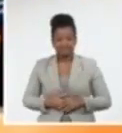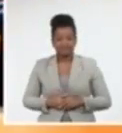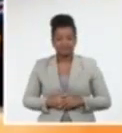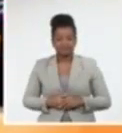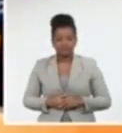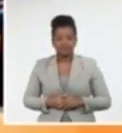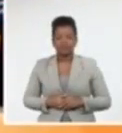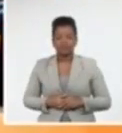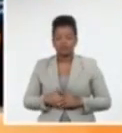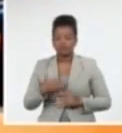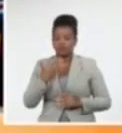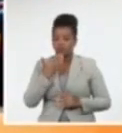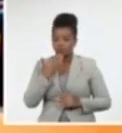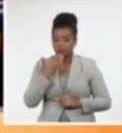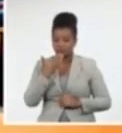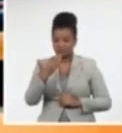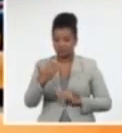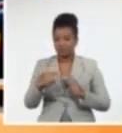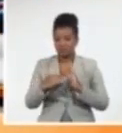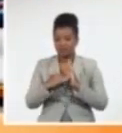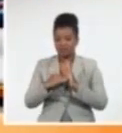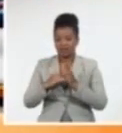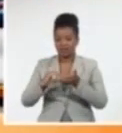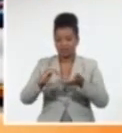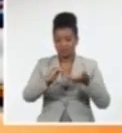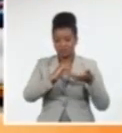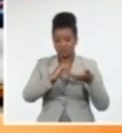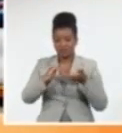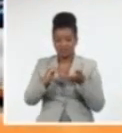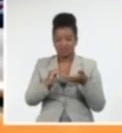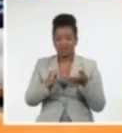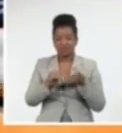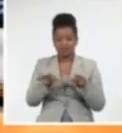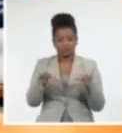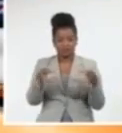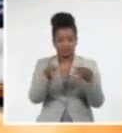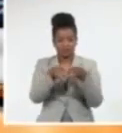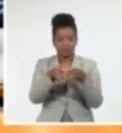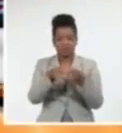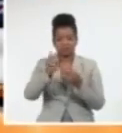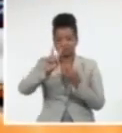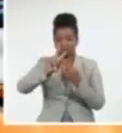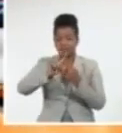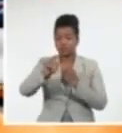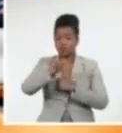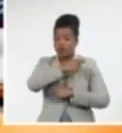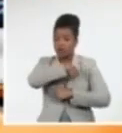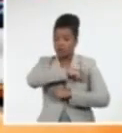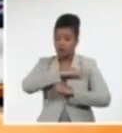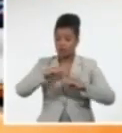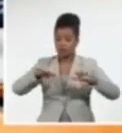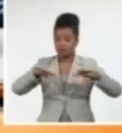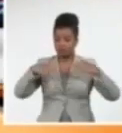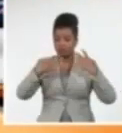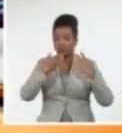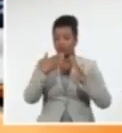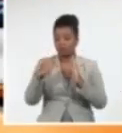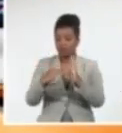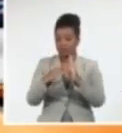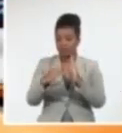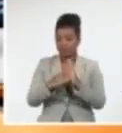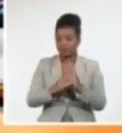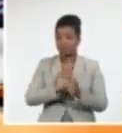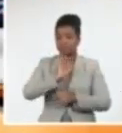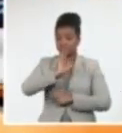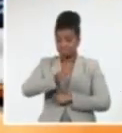Muy buenas tardes para ti, Mejías, también para Irma, todo el colectivo, también a la teleaudiencia nacional. En efecto, el primer secretario del